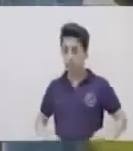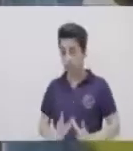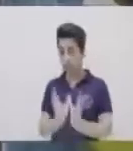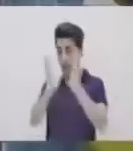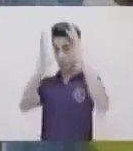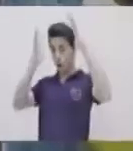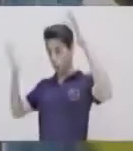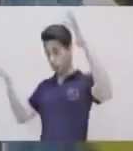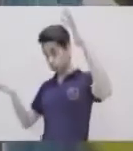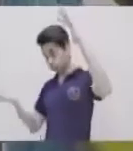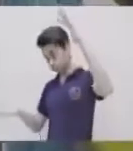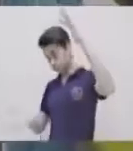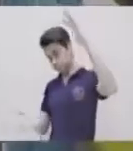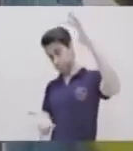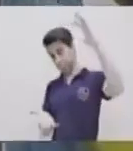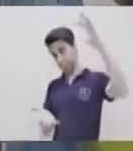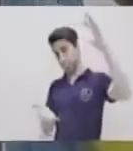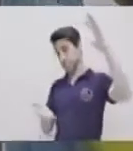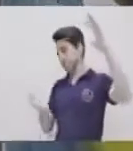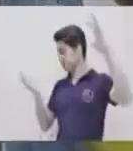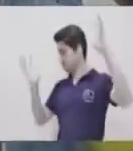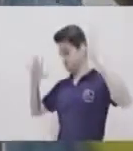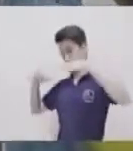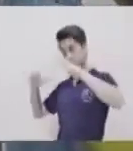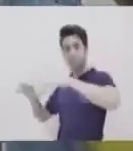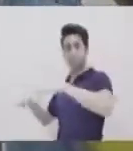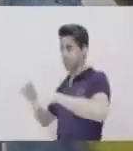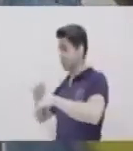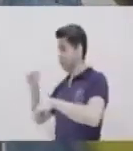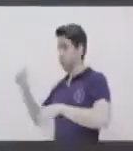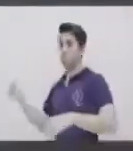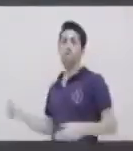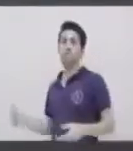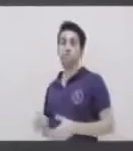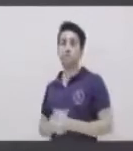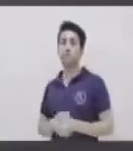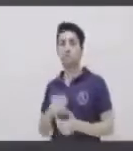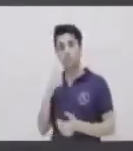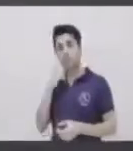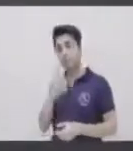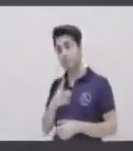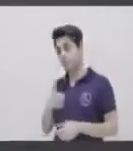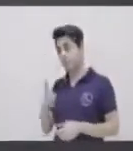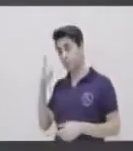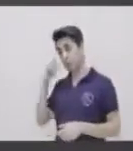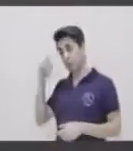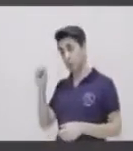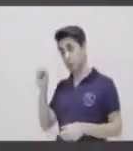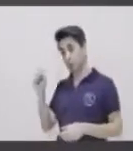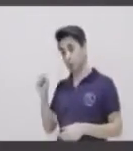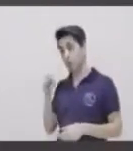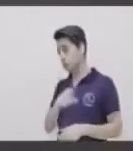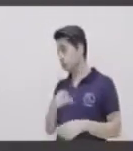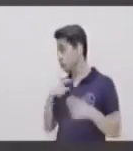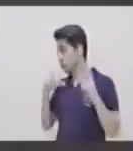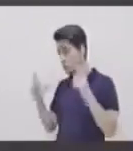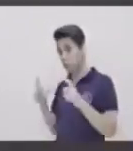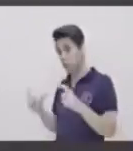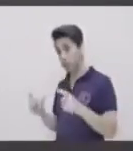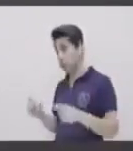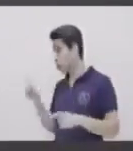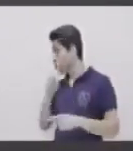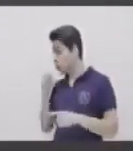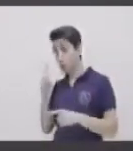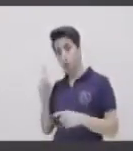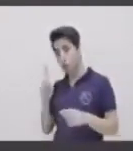de árboles viene a eliminar fuentes de alimento de otras especies. Entonces, al eliminar estos conceptos tenemos que tener mucho cuidado